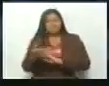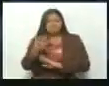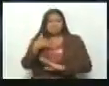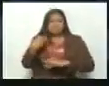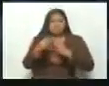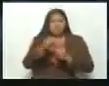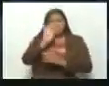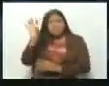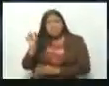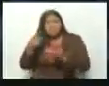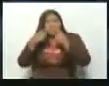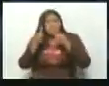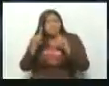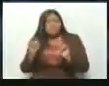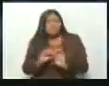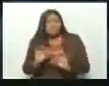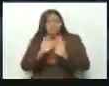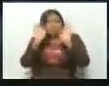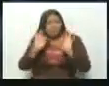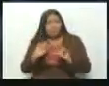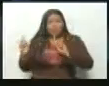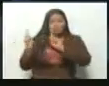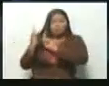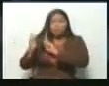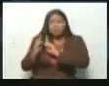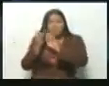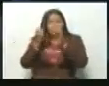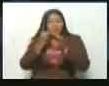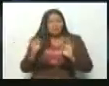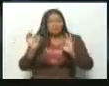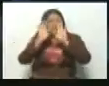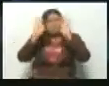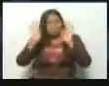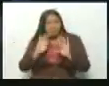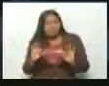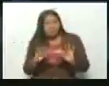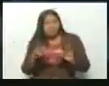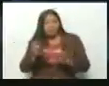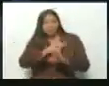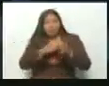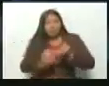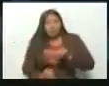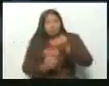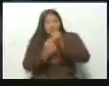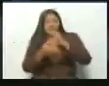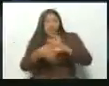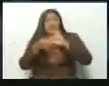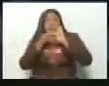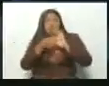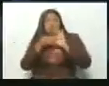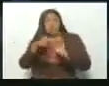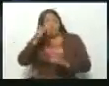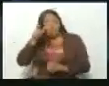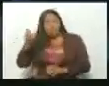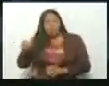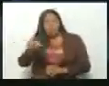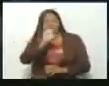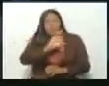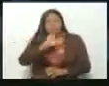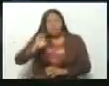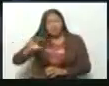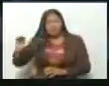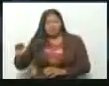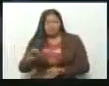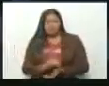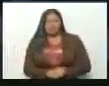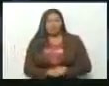estamos en países distintos y buscar metodologías para que podamos nosotros fortalecer la unión entre los pueblos del Caribe,